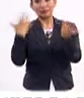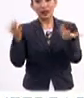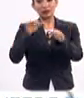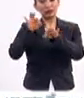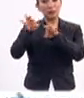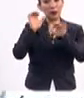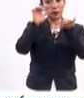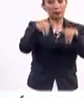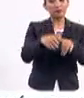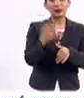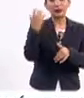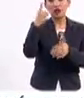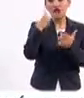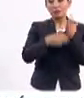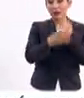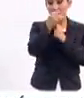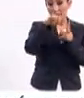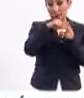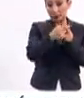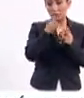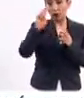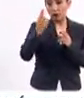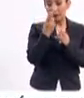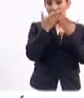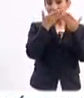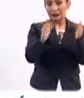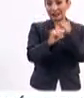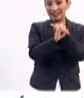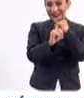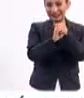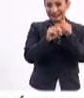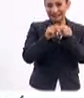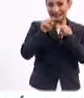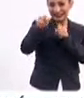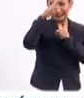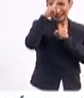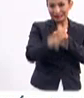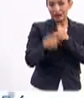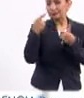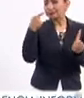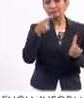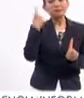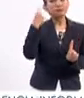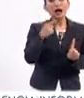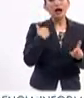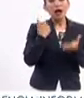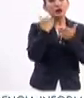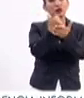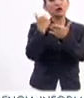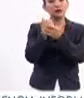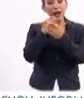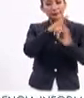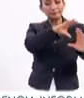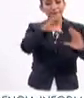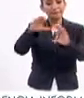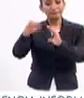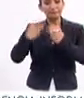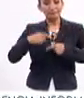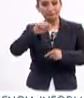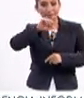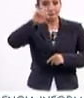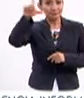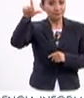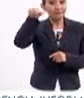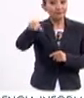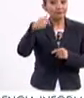mercado laboral. Creada en 2009, la Universidad Abierta y a Distancia de México tiene el propósito de contribuir a la formación de